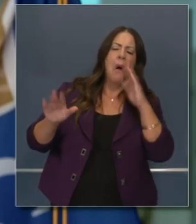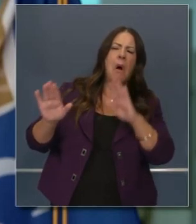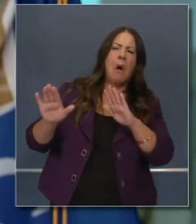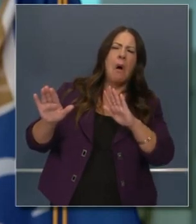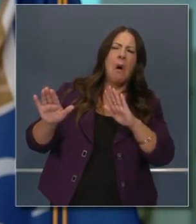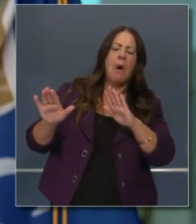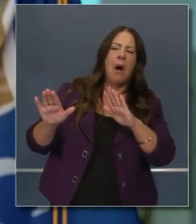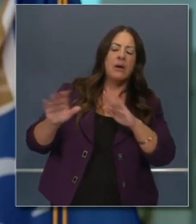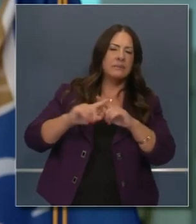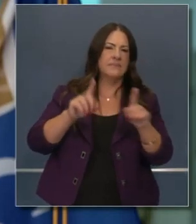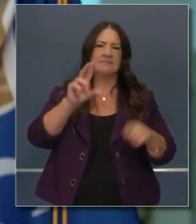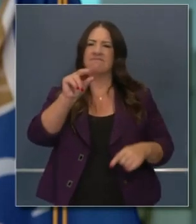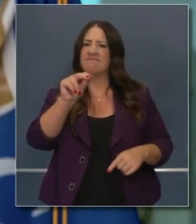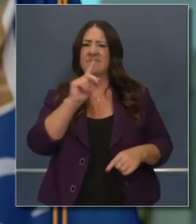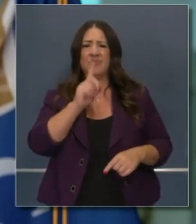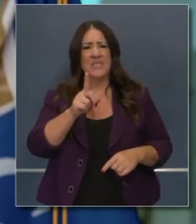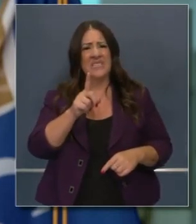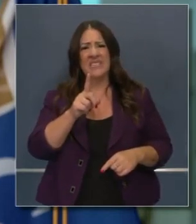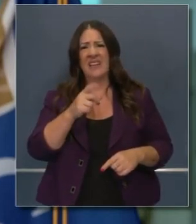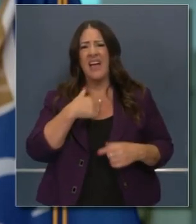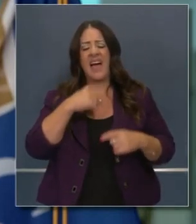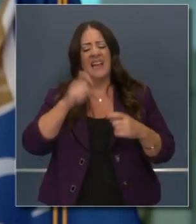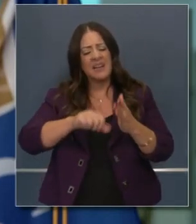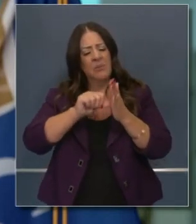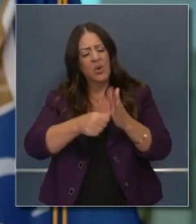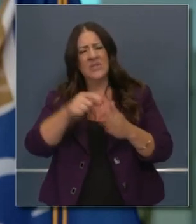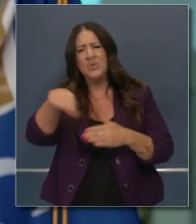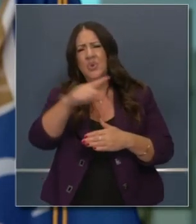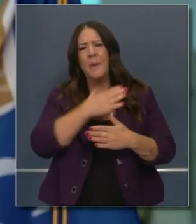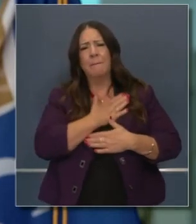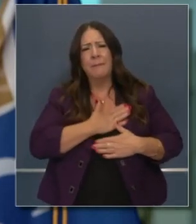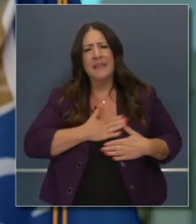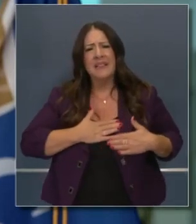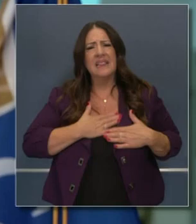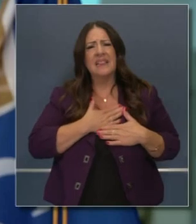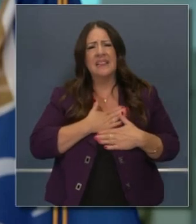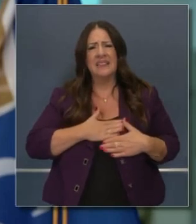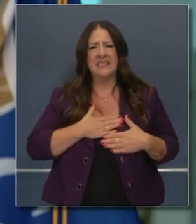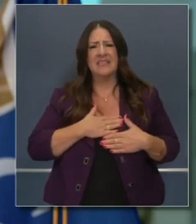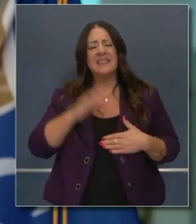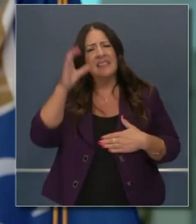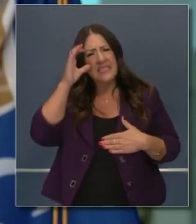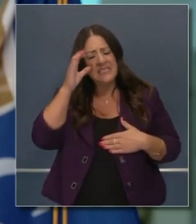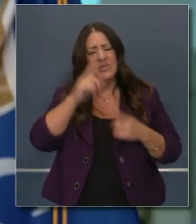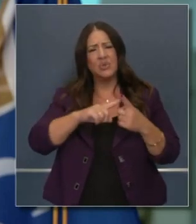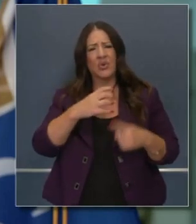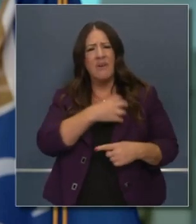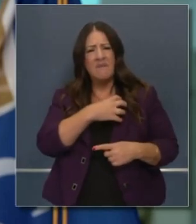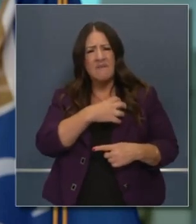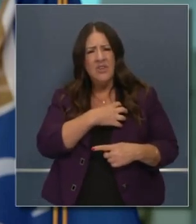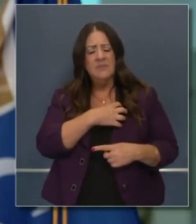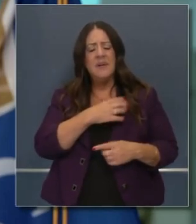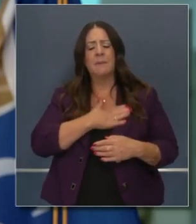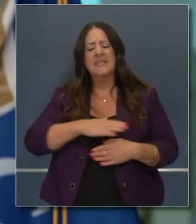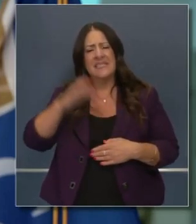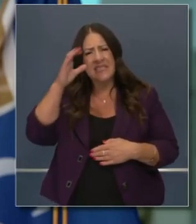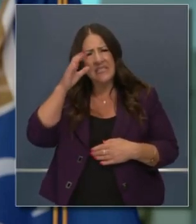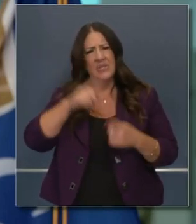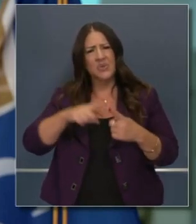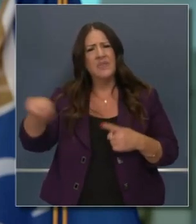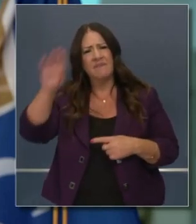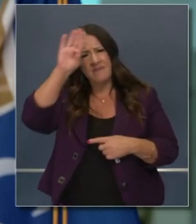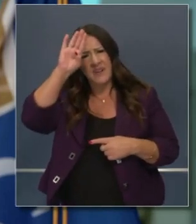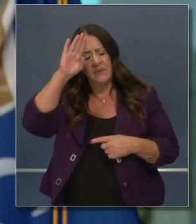Estaban siendo cautelosos nada más respecto a esas órdenes, pero tenemos que enfatizarlo una y otra vez. Por favor,